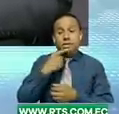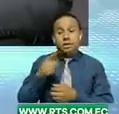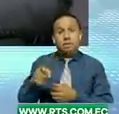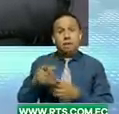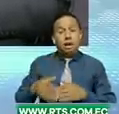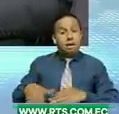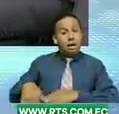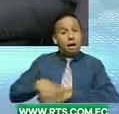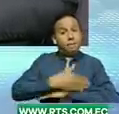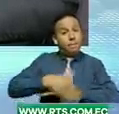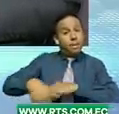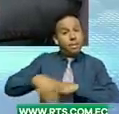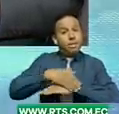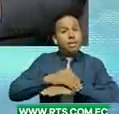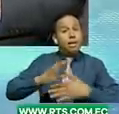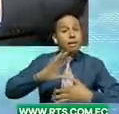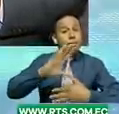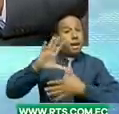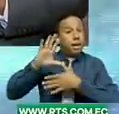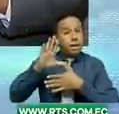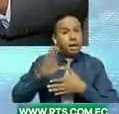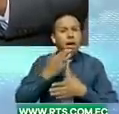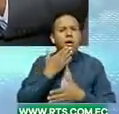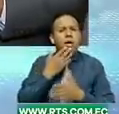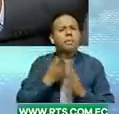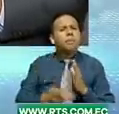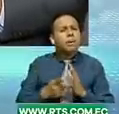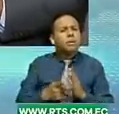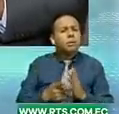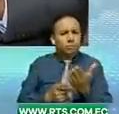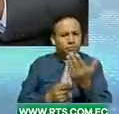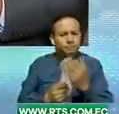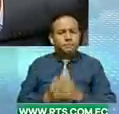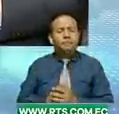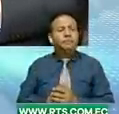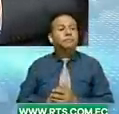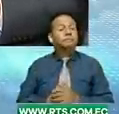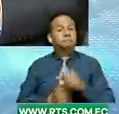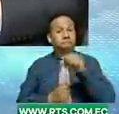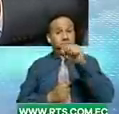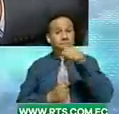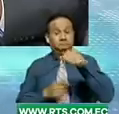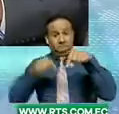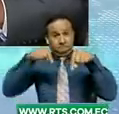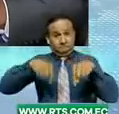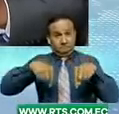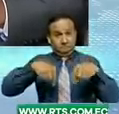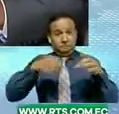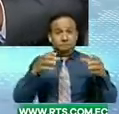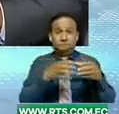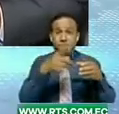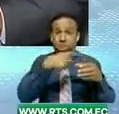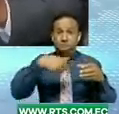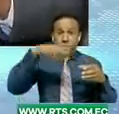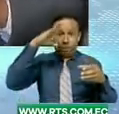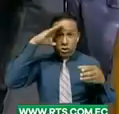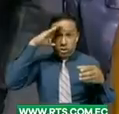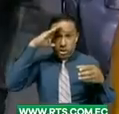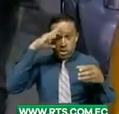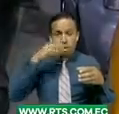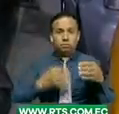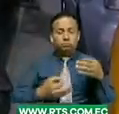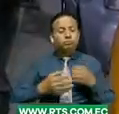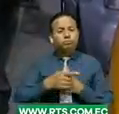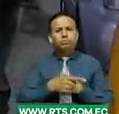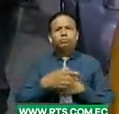los detalles. Charlie, ¿qué pasó esta vez? Cuéntanos. Así, buenas noches. Estamos en el exterior del cuartel modelo de la unidad de flagrancia en plena